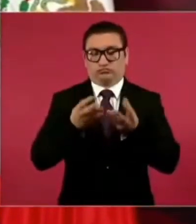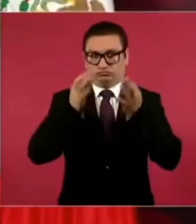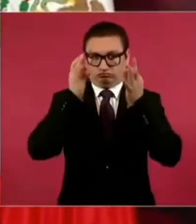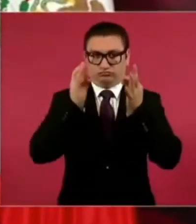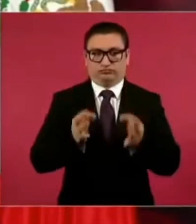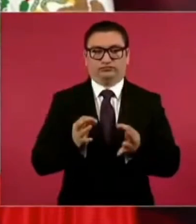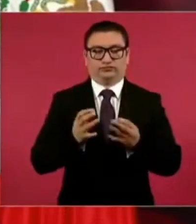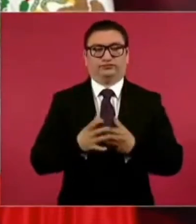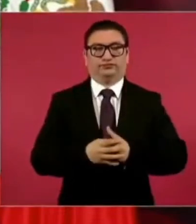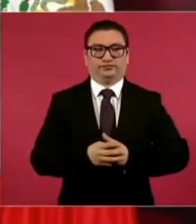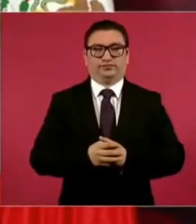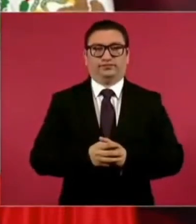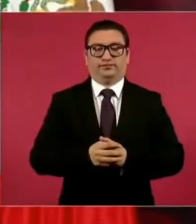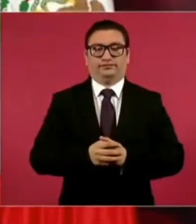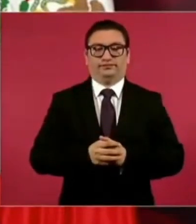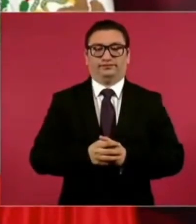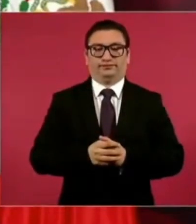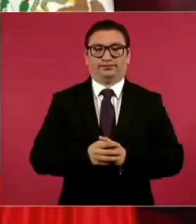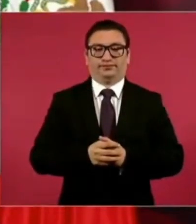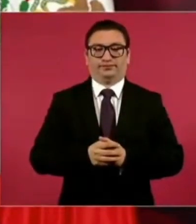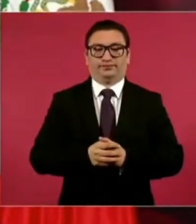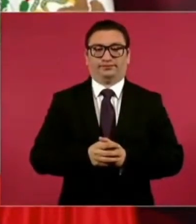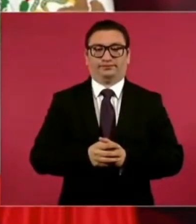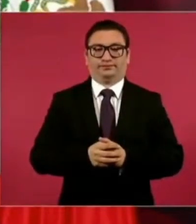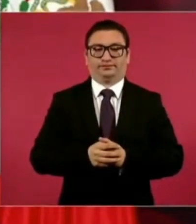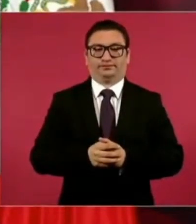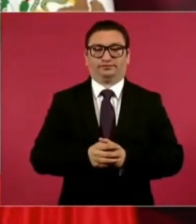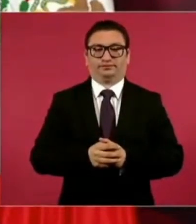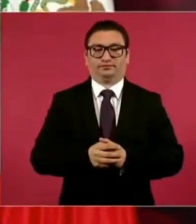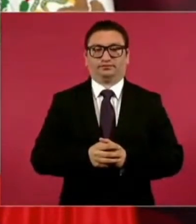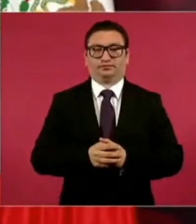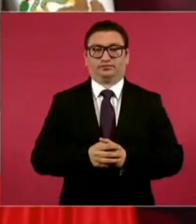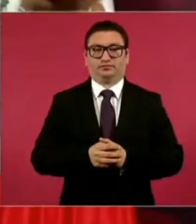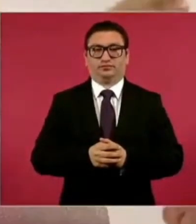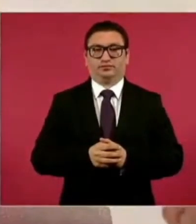No teníamos que repartir.